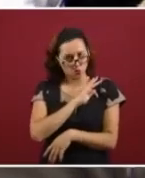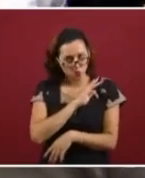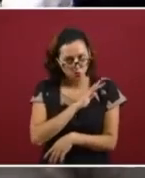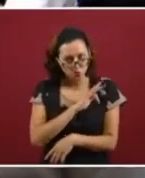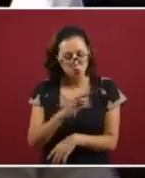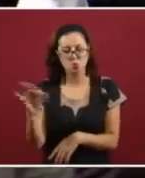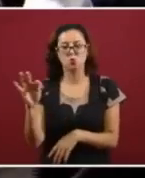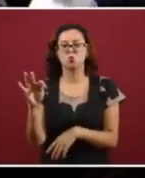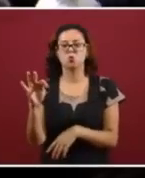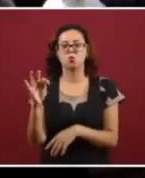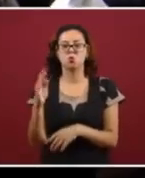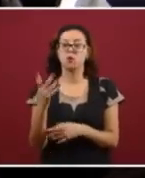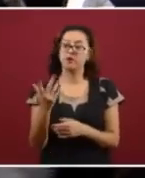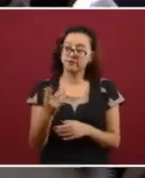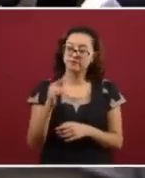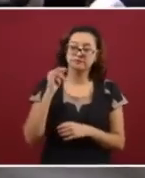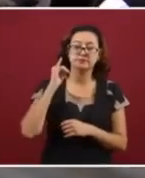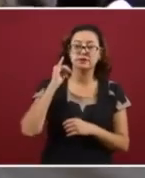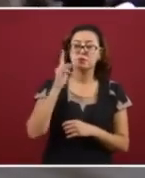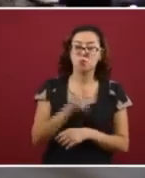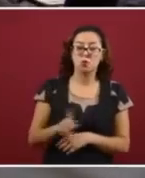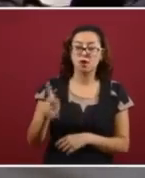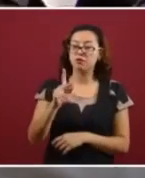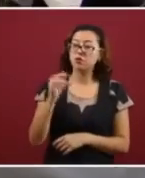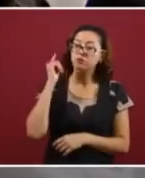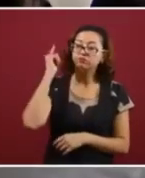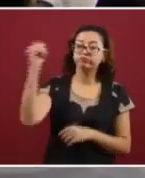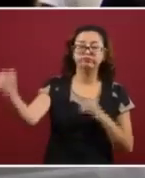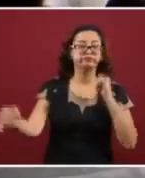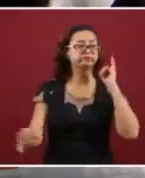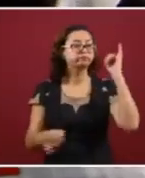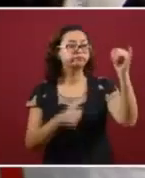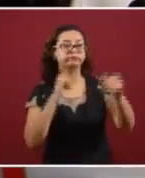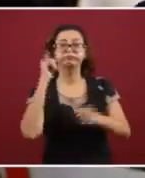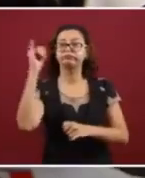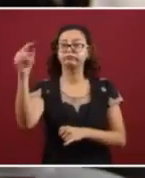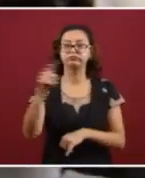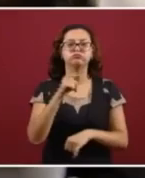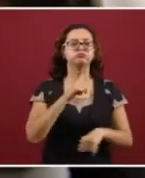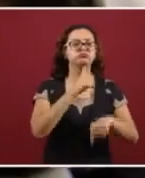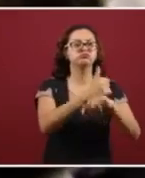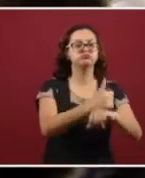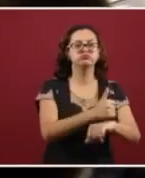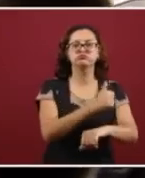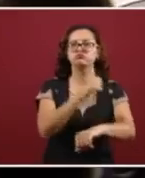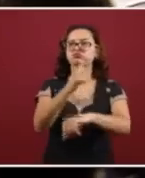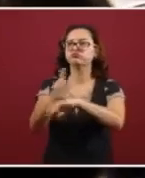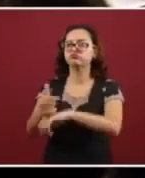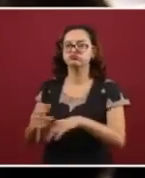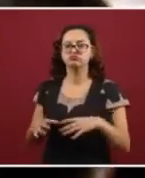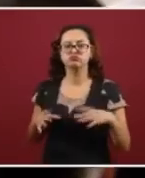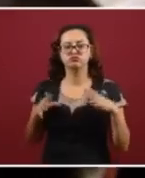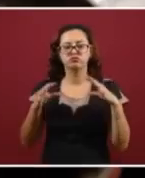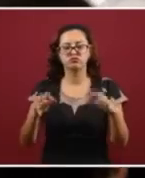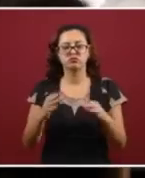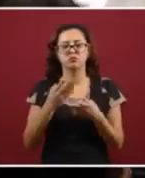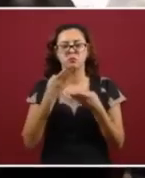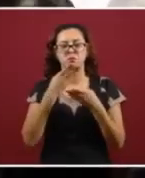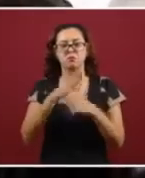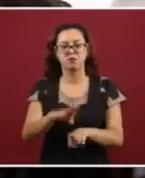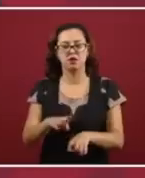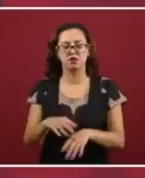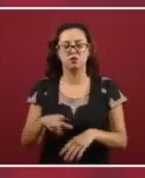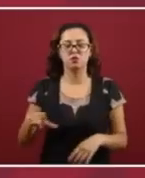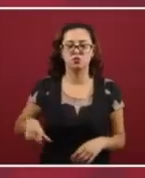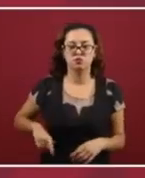19 de julio, el mandatario anunció la creación de una empresa pública que dotará de internet a todo el país, filial de la Comisión Federal de